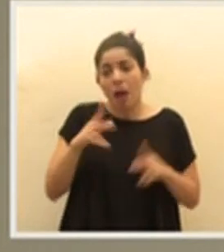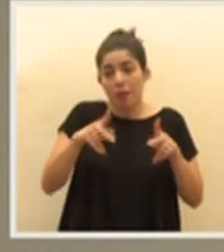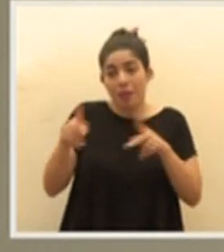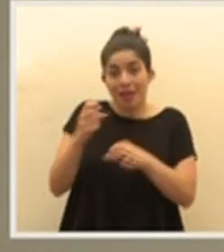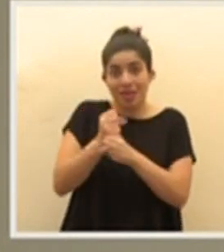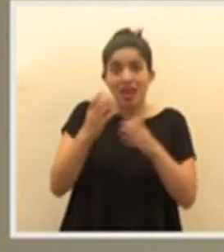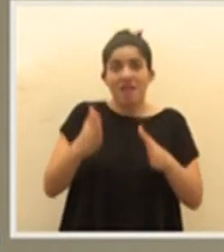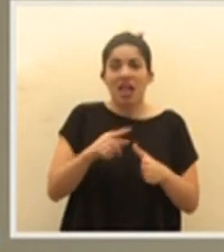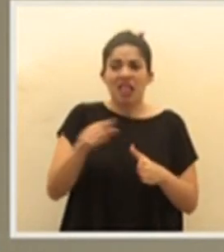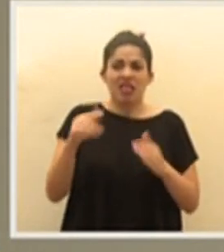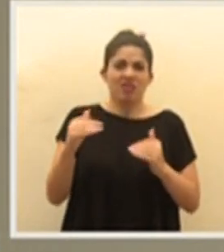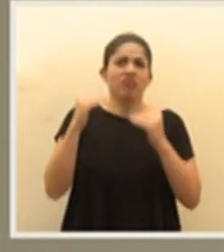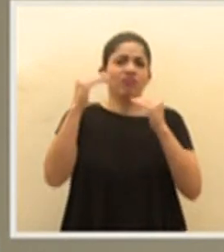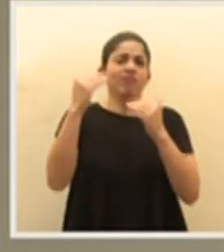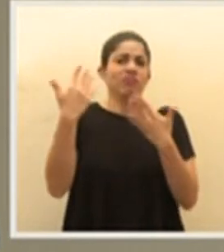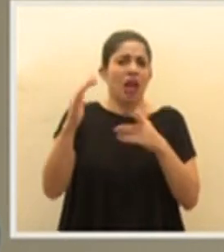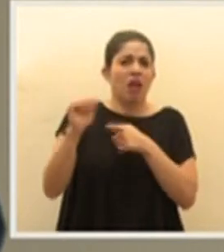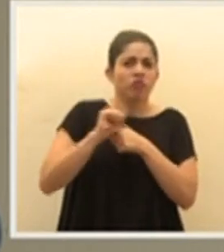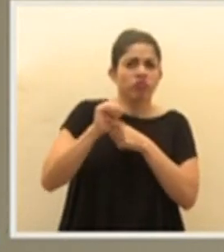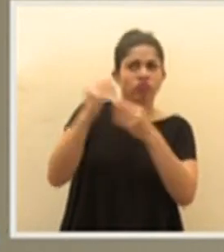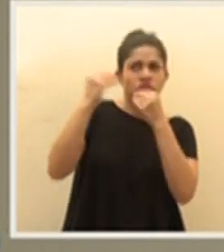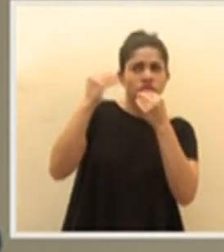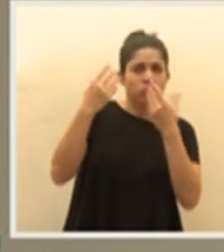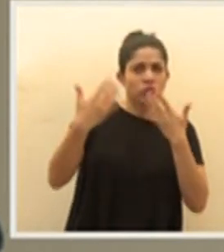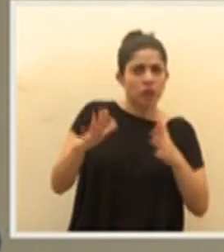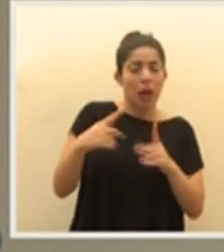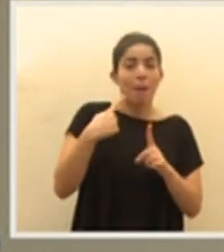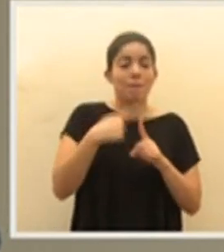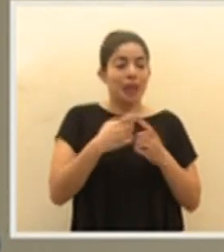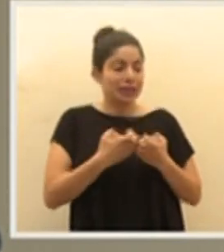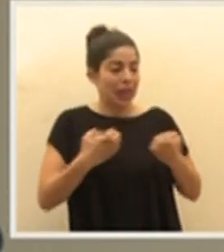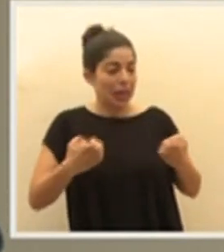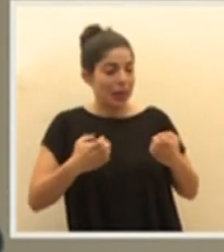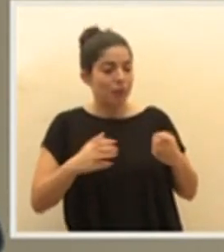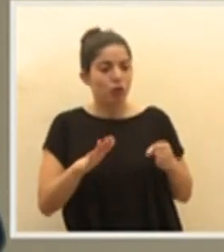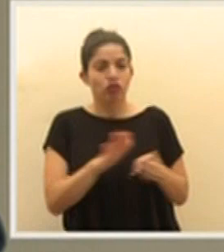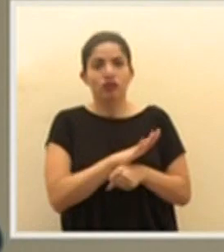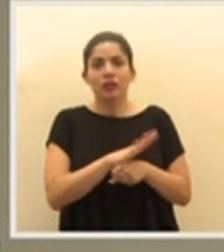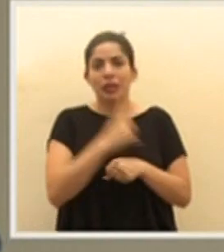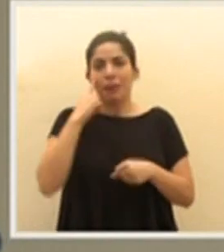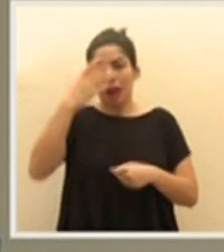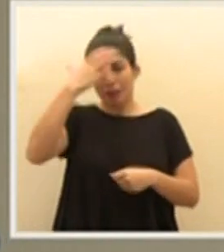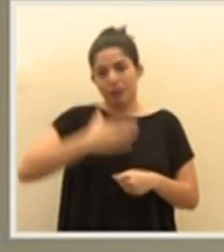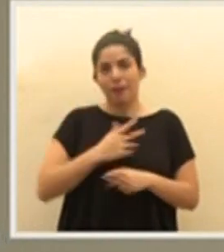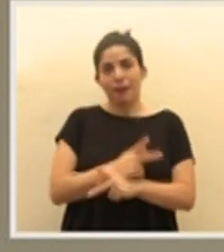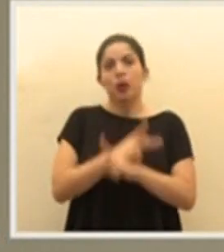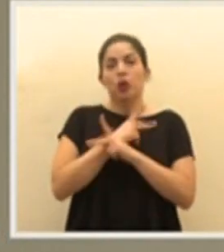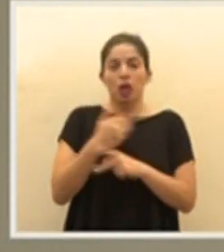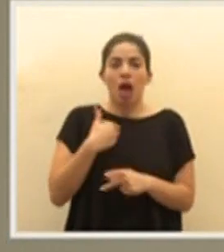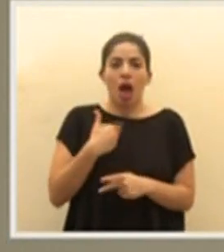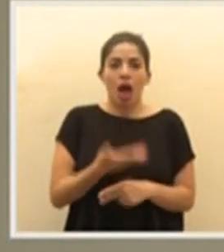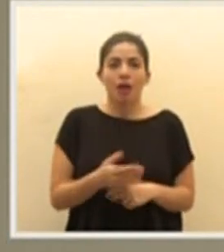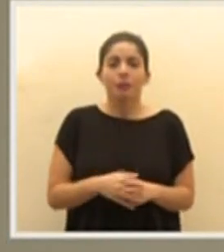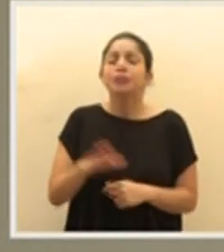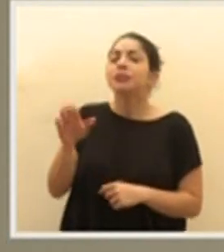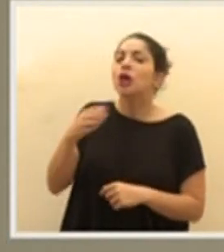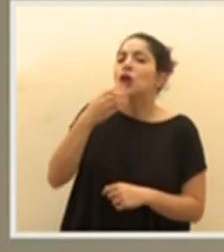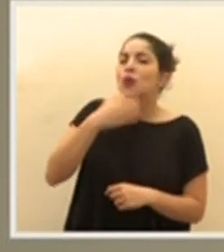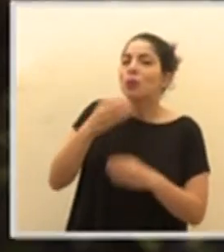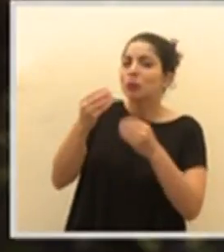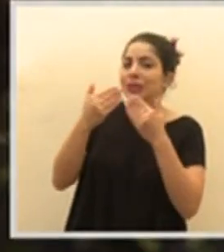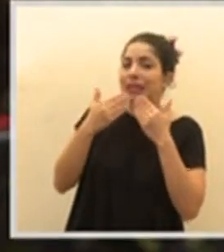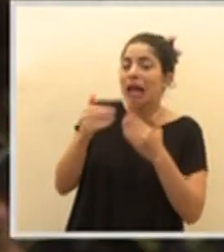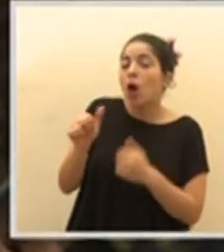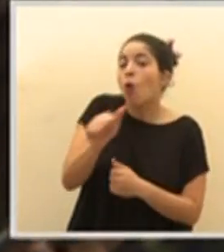está altamente capacitado y con el equipo adecuado para protegerse ante estas situaciones. Don Román, muchas gracias.